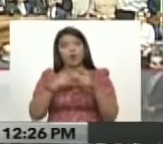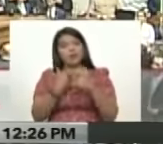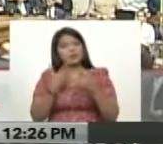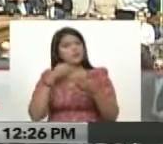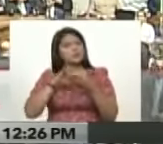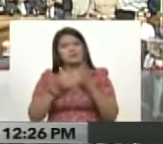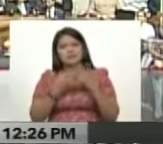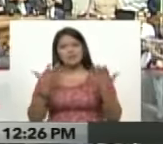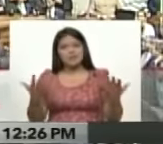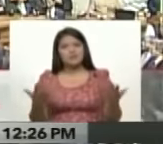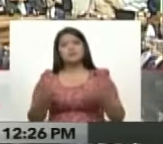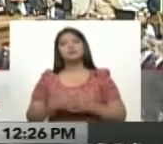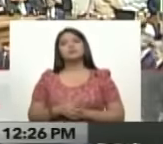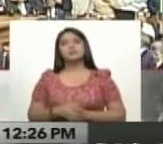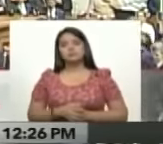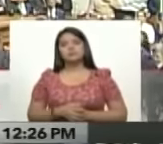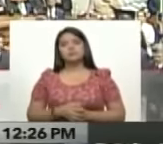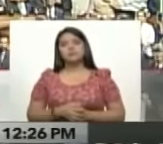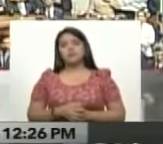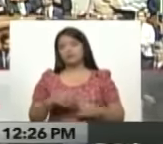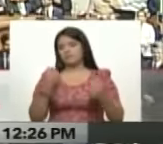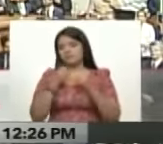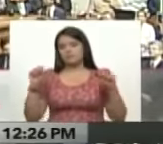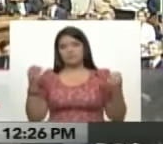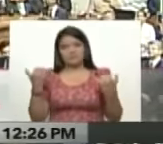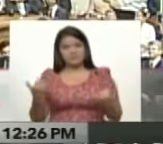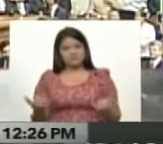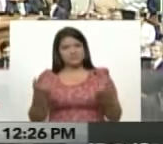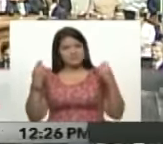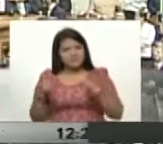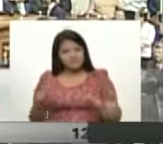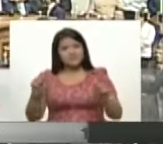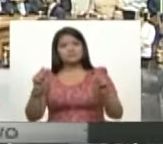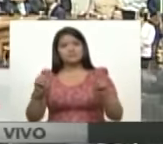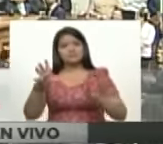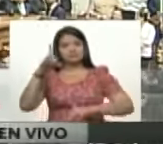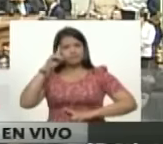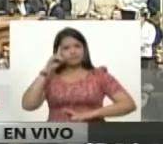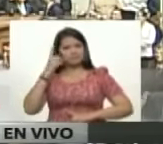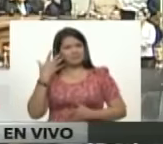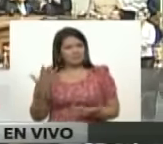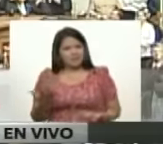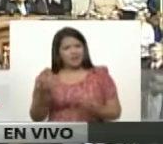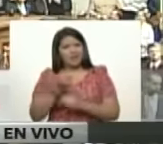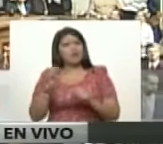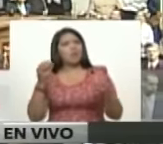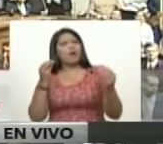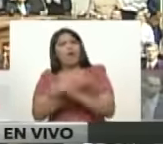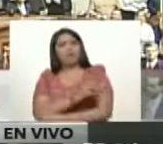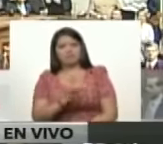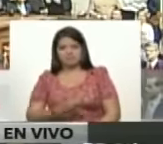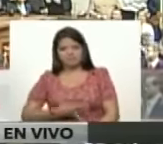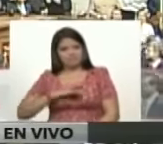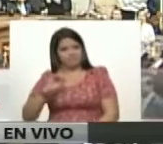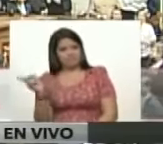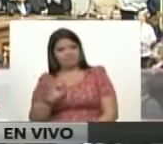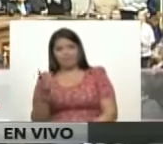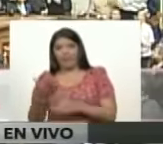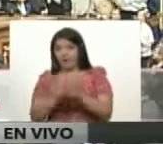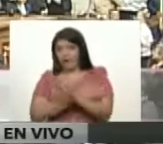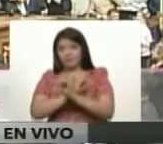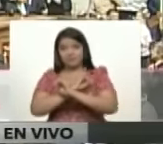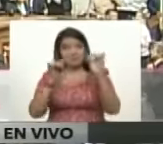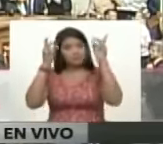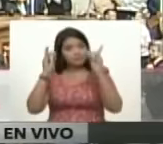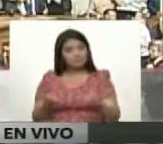resulta incuestionable que pudieran entonces ahora intentar rectificar y decir que no están de acuerdo con esta medida. Pero